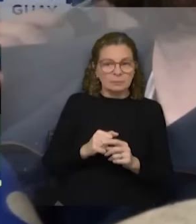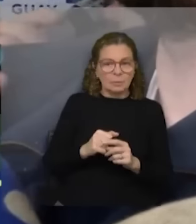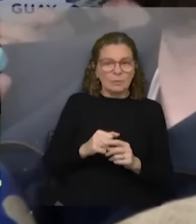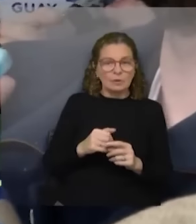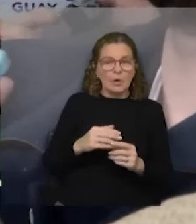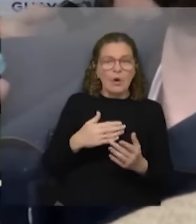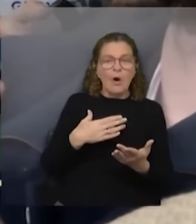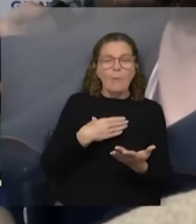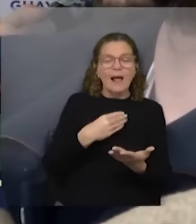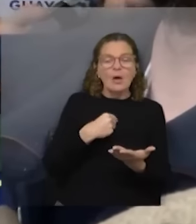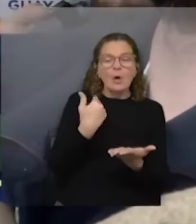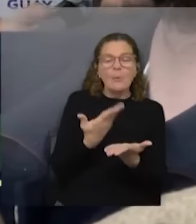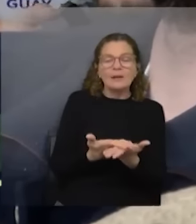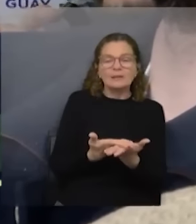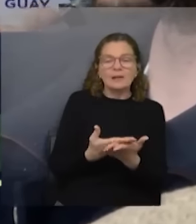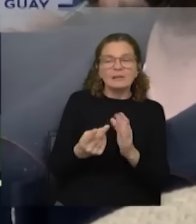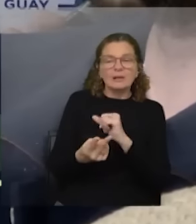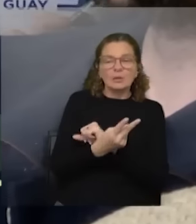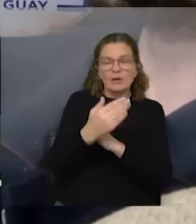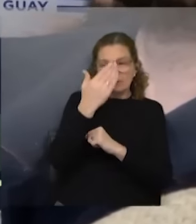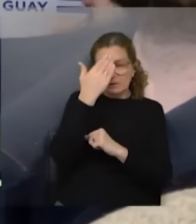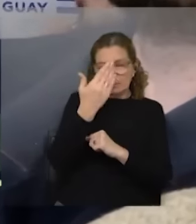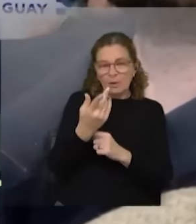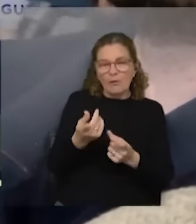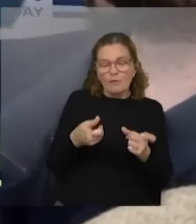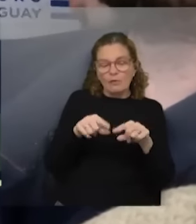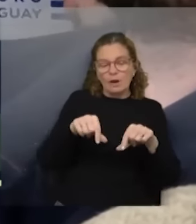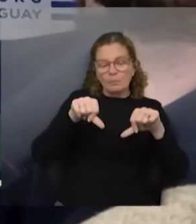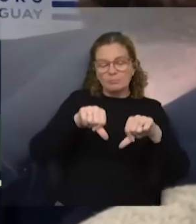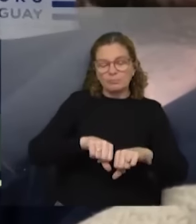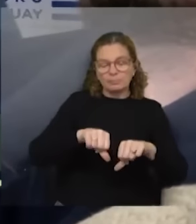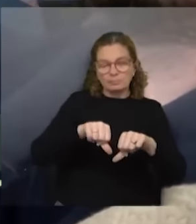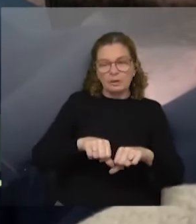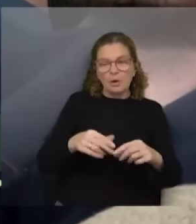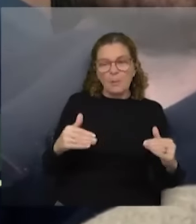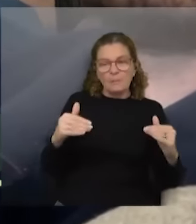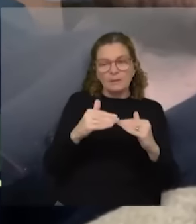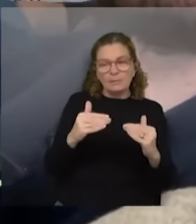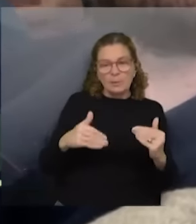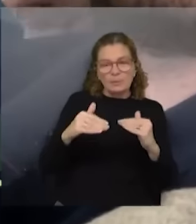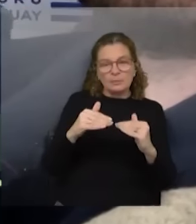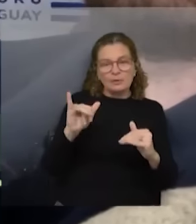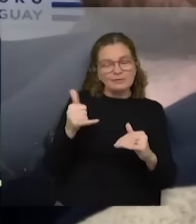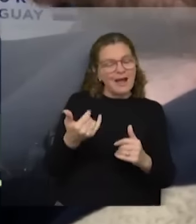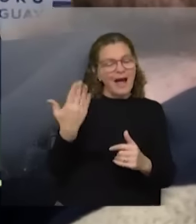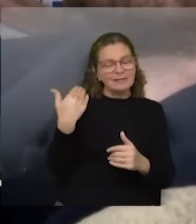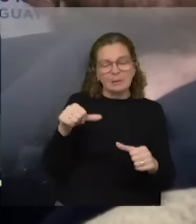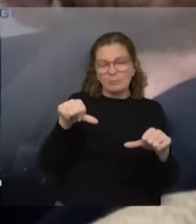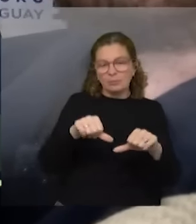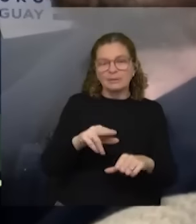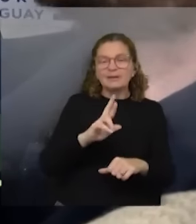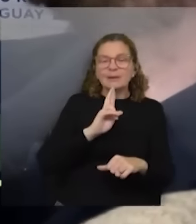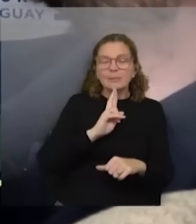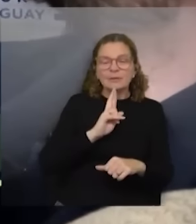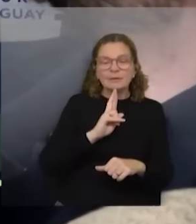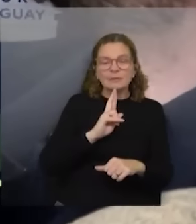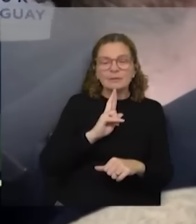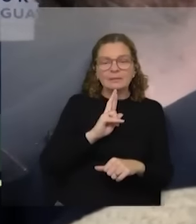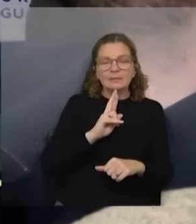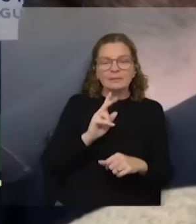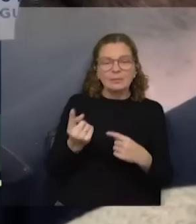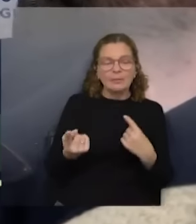que la propuesta en seguridad al frente amplio es Volver al fracaso o volver a lo mismo y a lo que ya fracasó qué respuesta le merece es el ring y